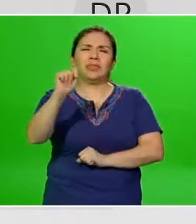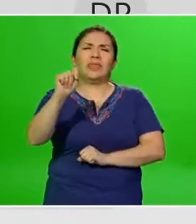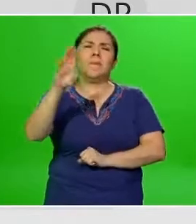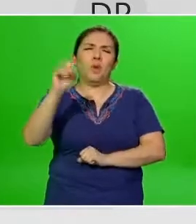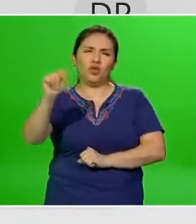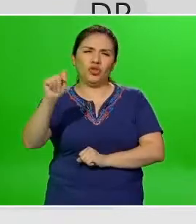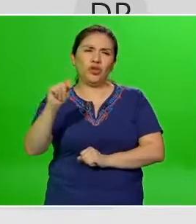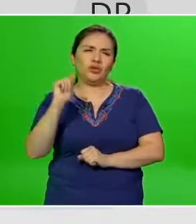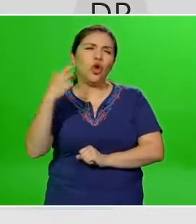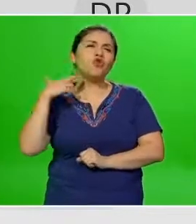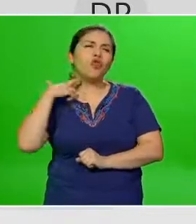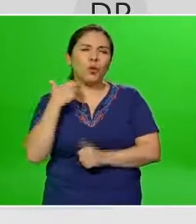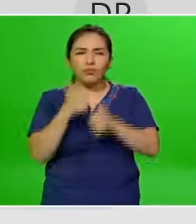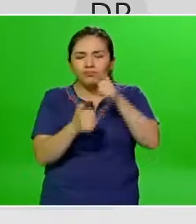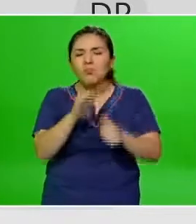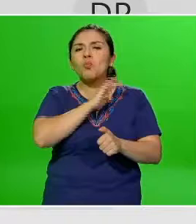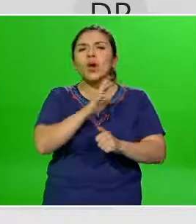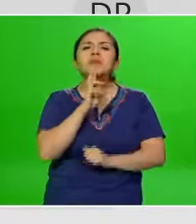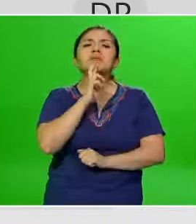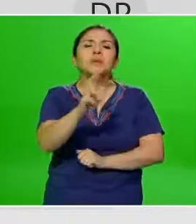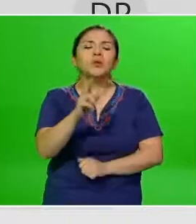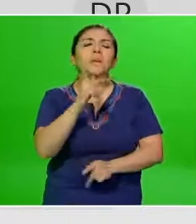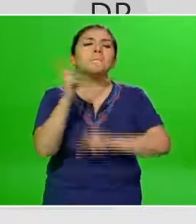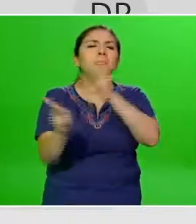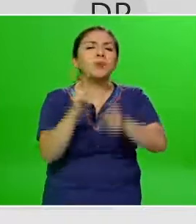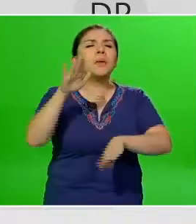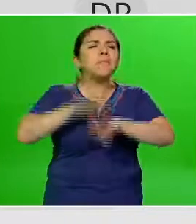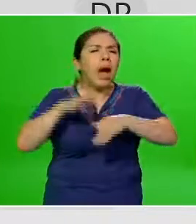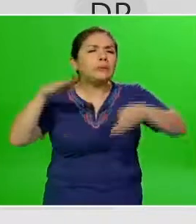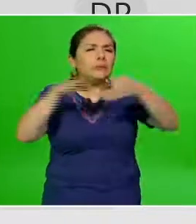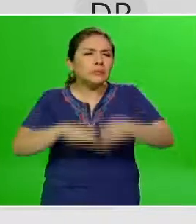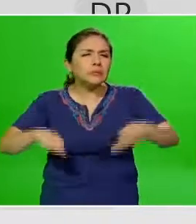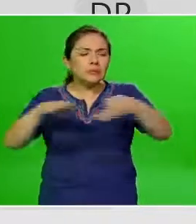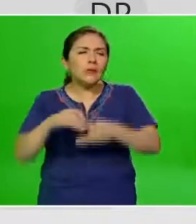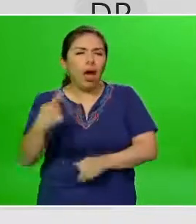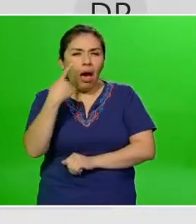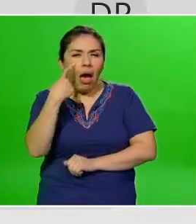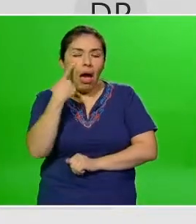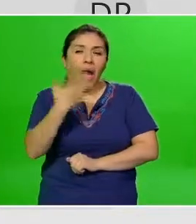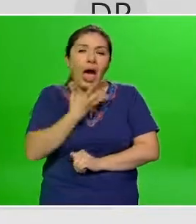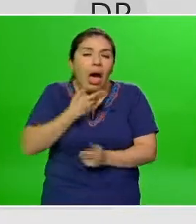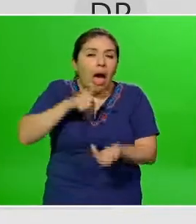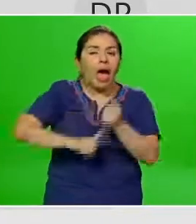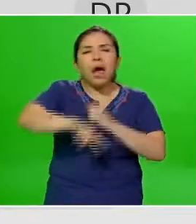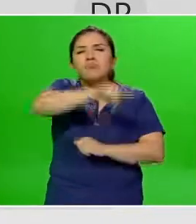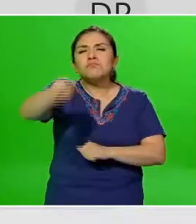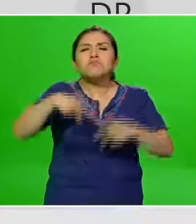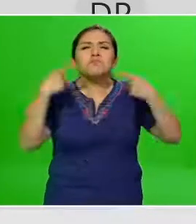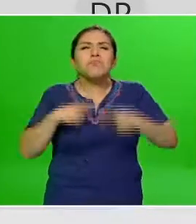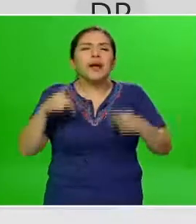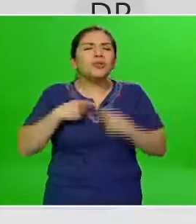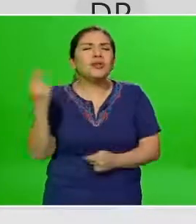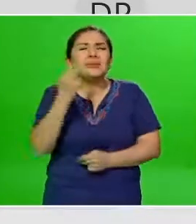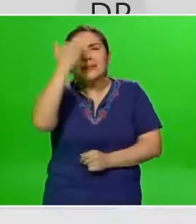estará también respondiendo las preguntas más frecuentes que normalmente se originan en la comunidad. Solo tiene con su